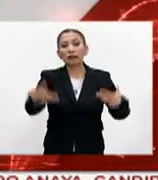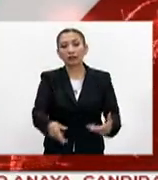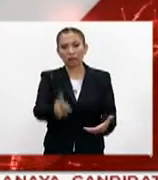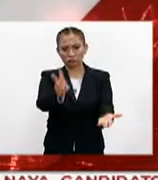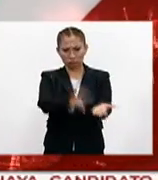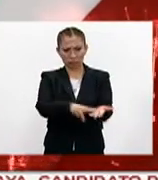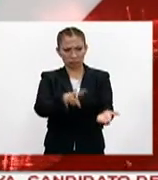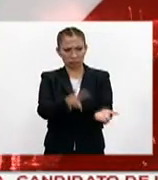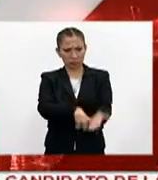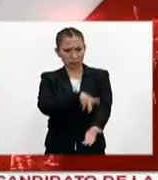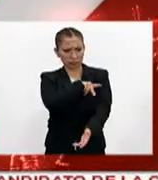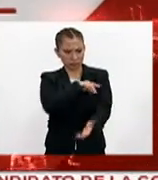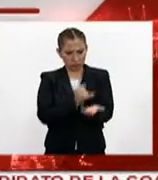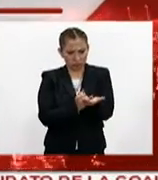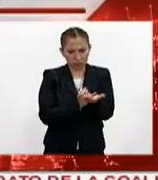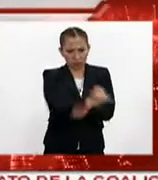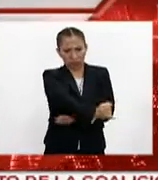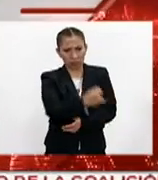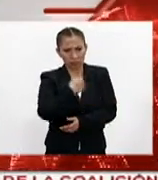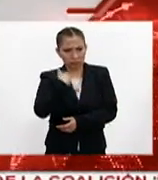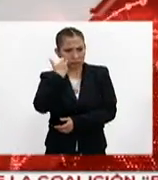valer la democracia.